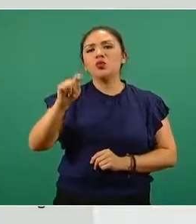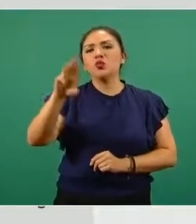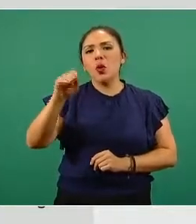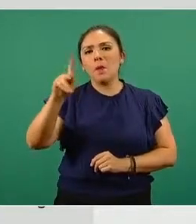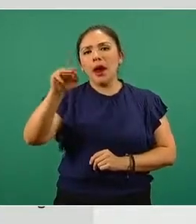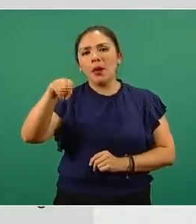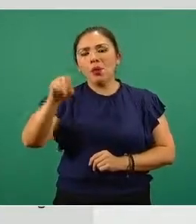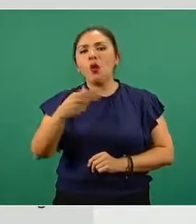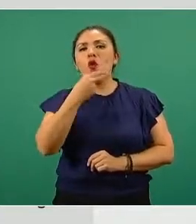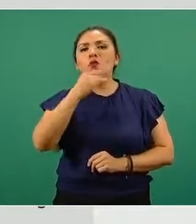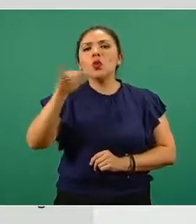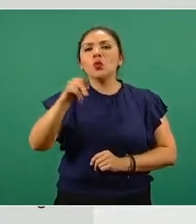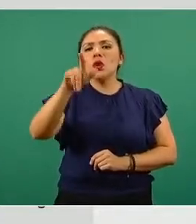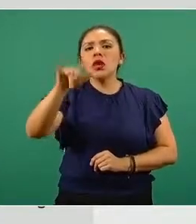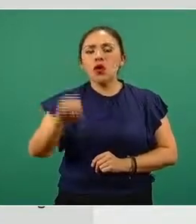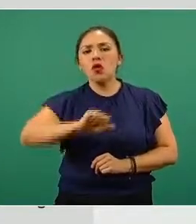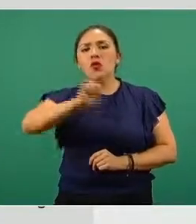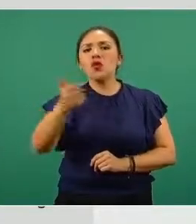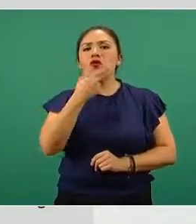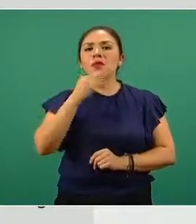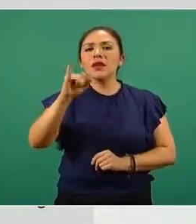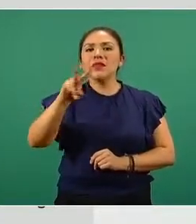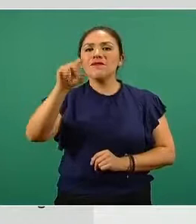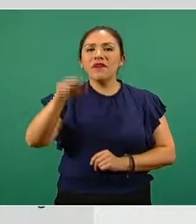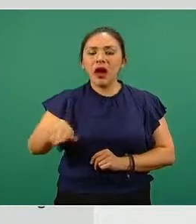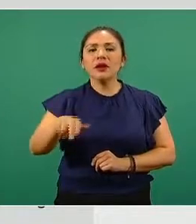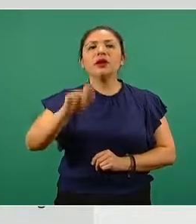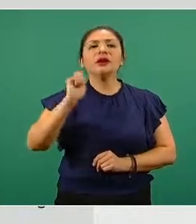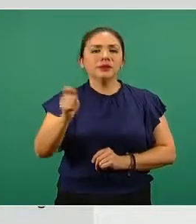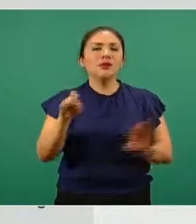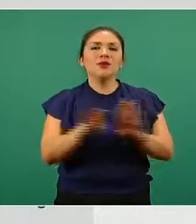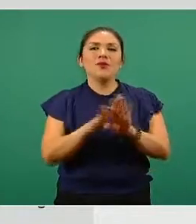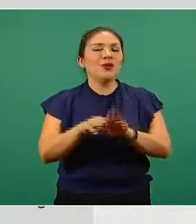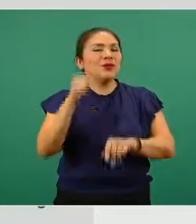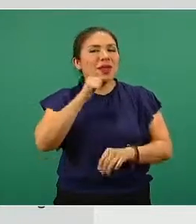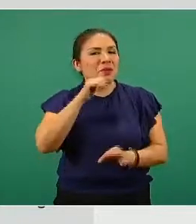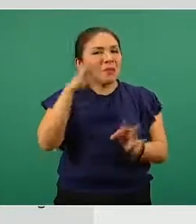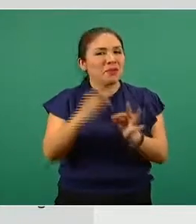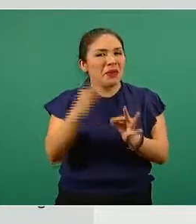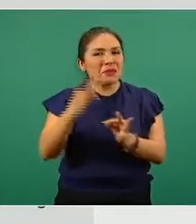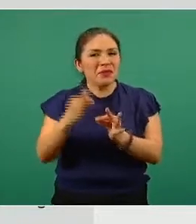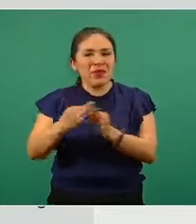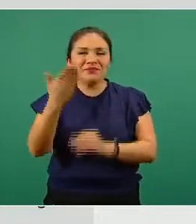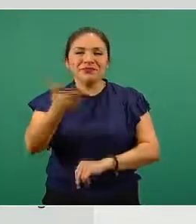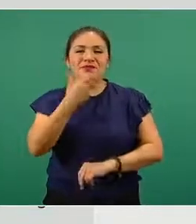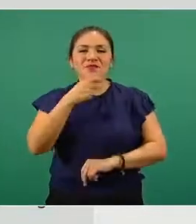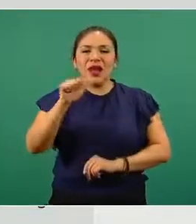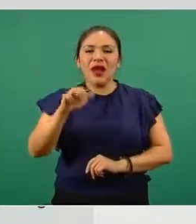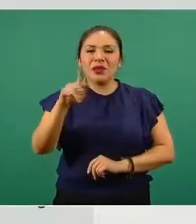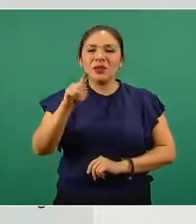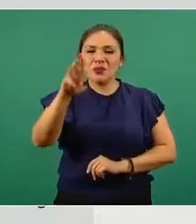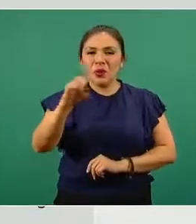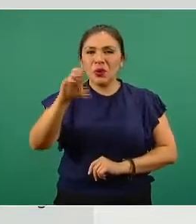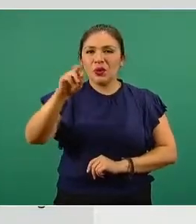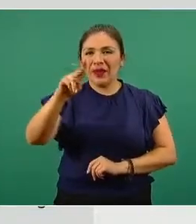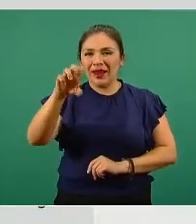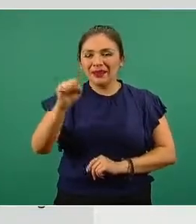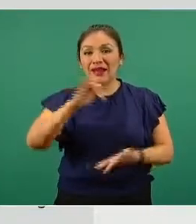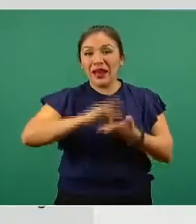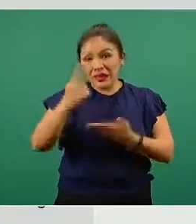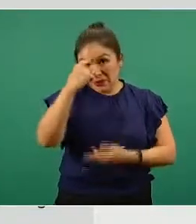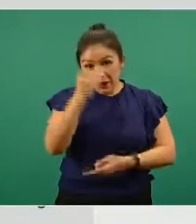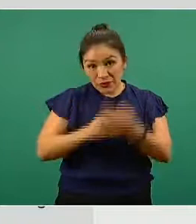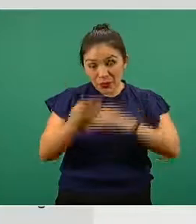Julio Sánchez, Iván Terrazas y quien básicamente nunca ha fallado, querido amigo Arturo Contreras. Muchísimas gracias a